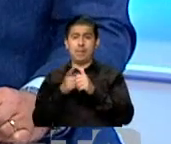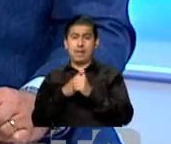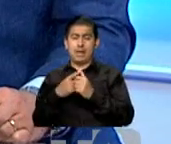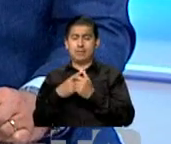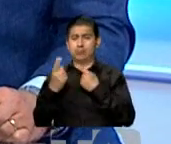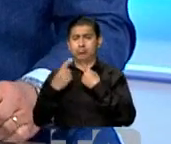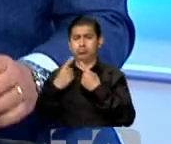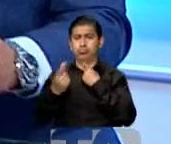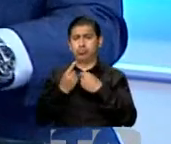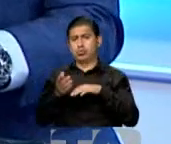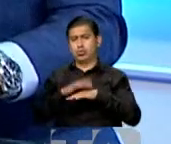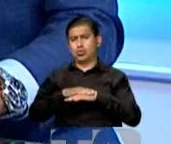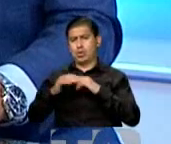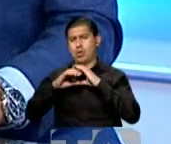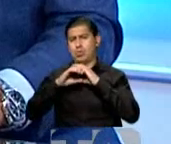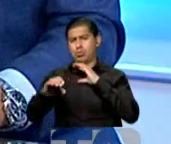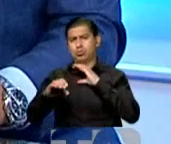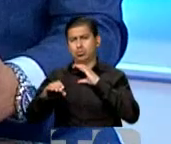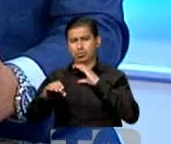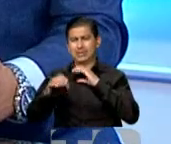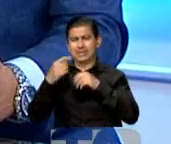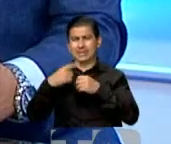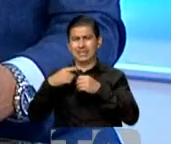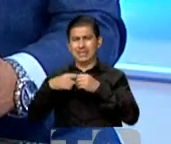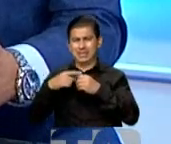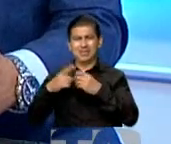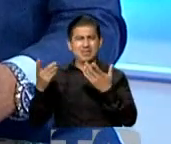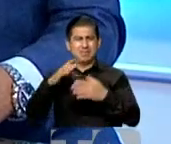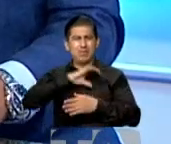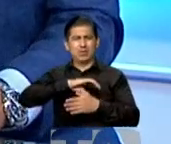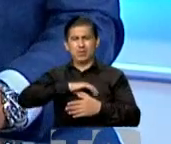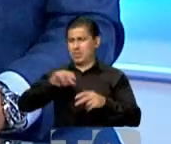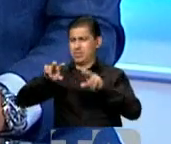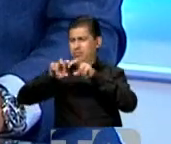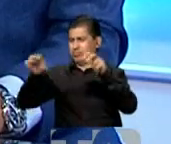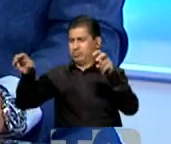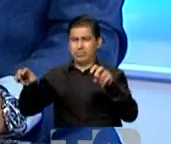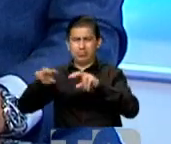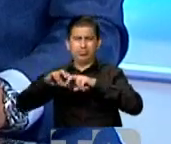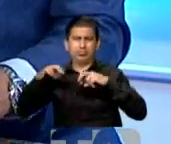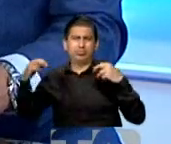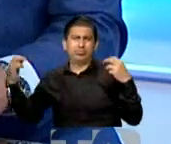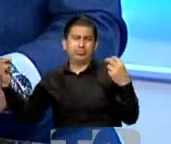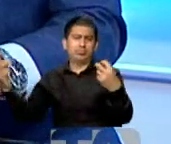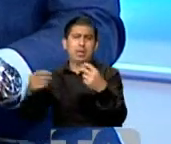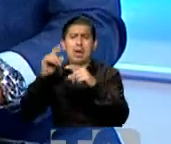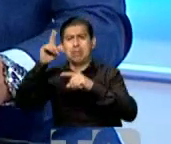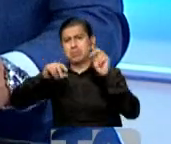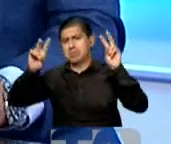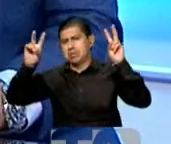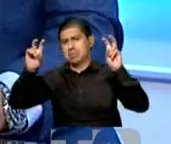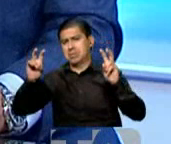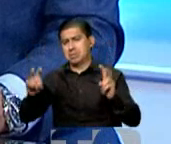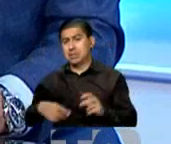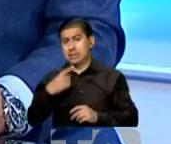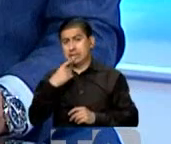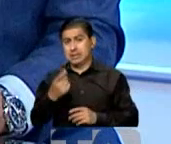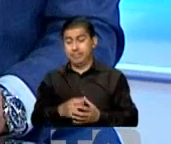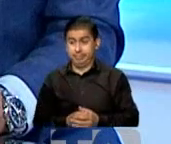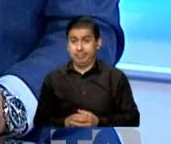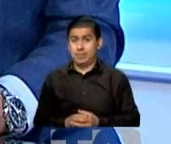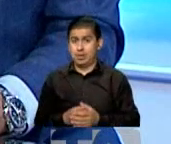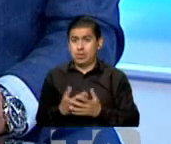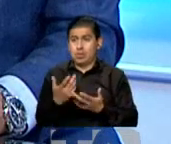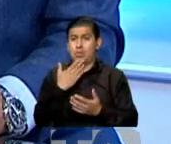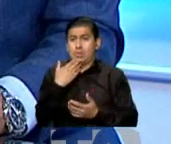sobre el sistema integrado de transporte público en Quito. El Consejo Metropolitano cuestionó algunos temas, entre ellos varios relacionados a la nueva